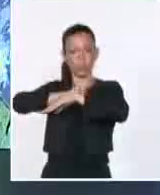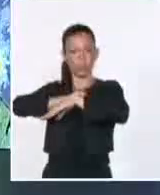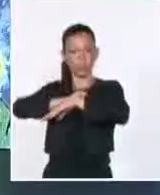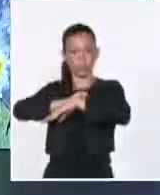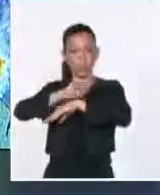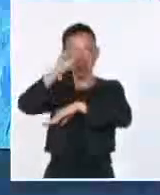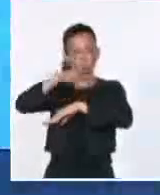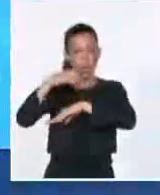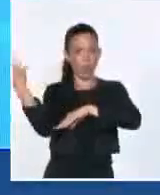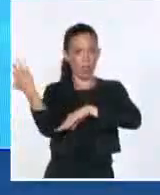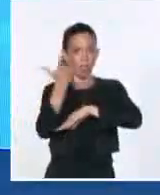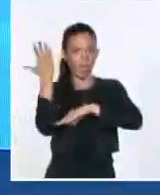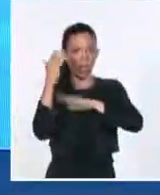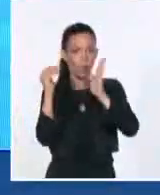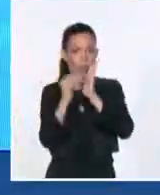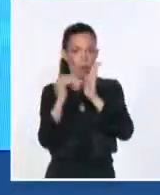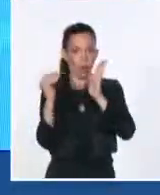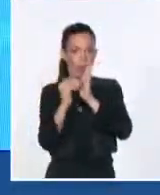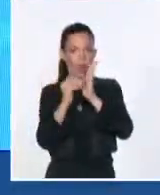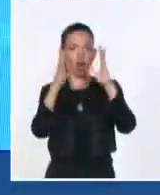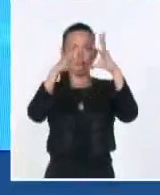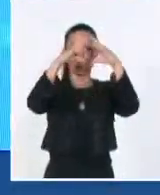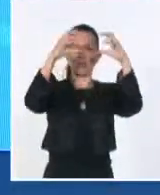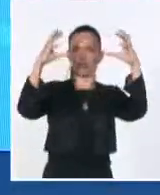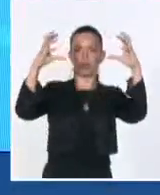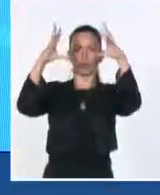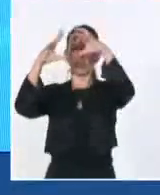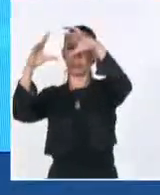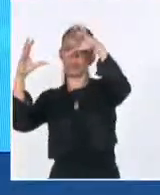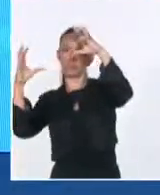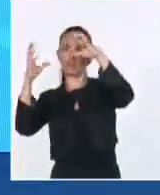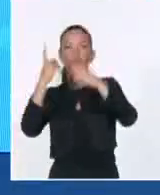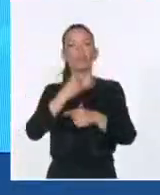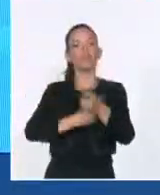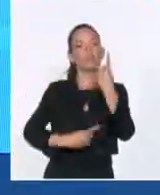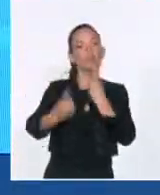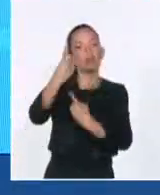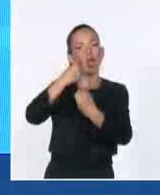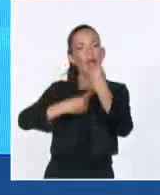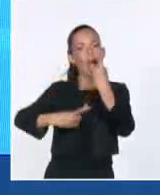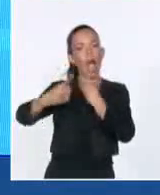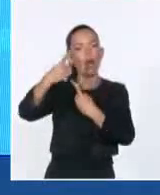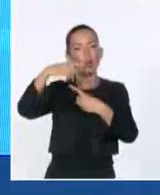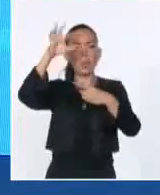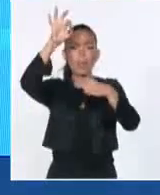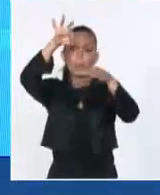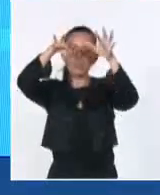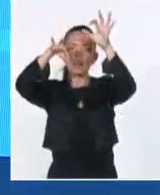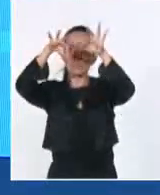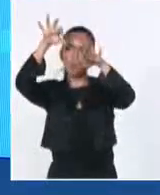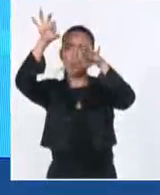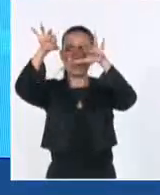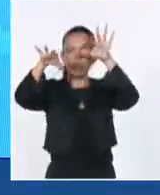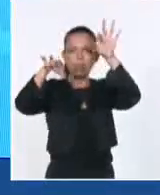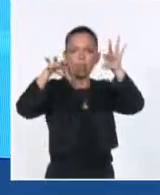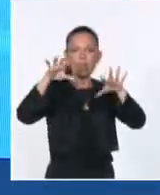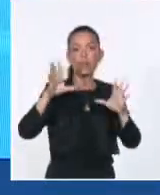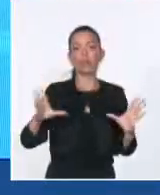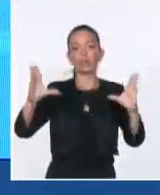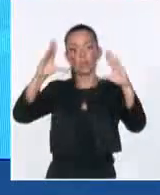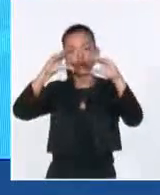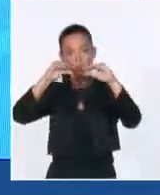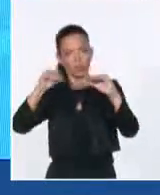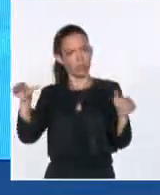hoy estará parcialmente nublado en gran parte del país, se nublará en algunas localidades con muy aisladas lluvias. En la noche estará con poca